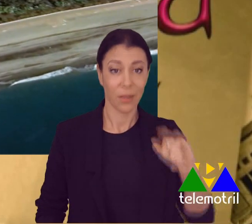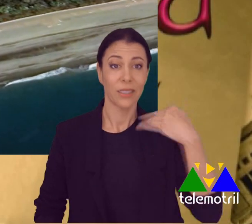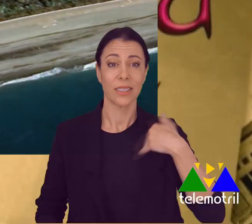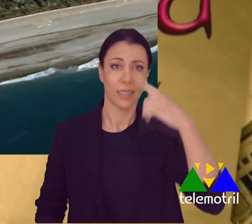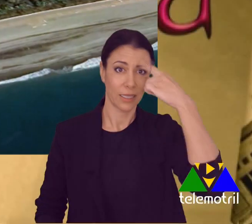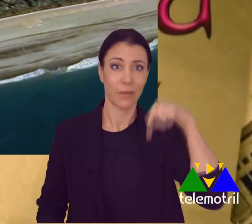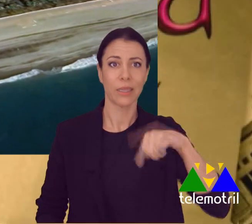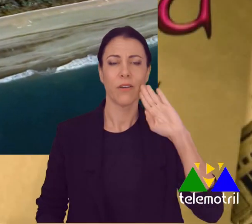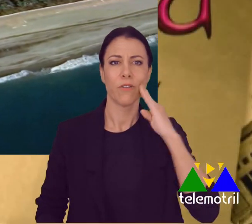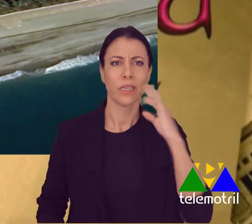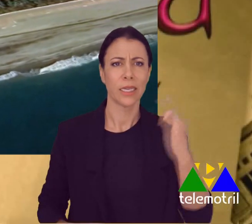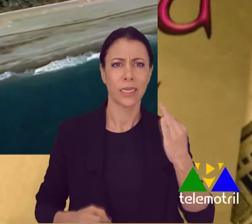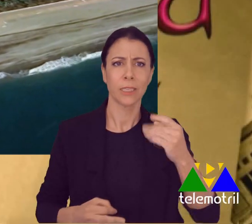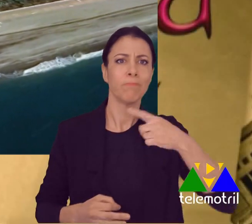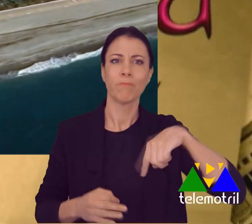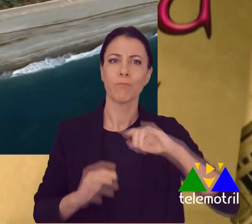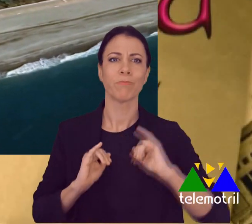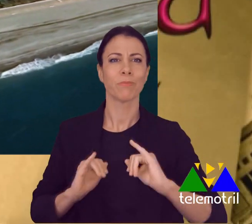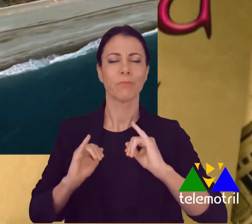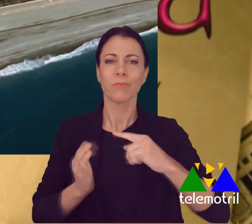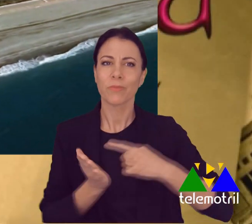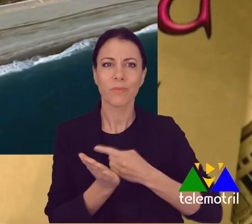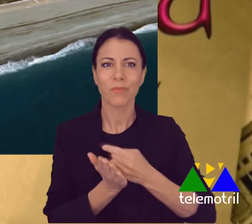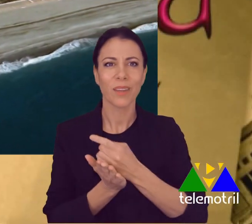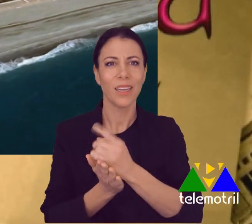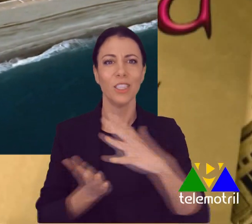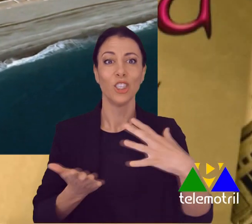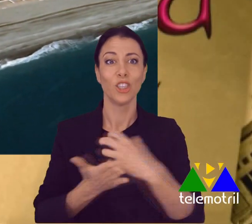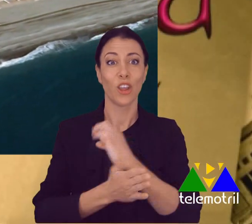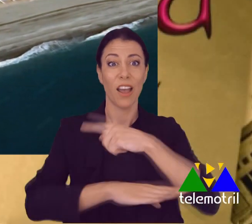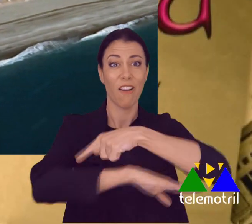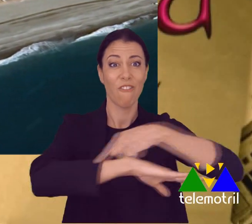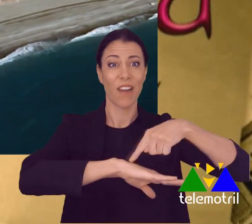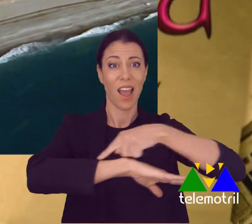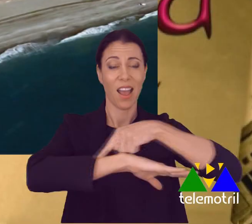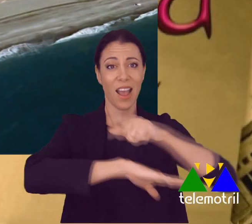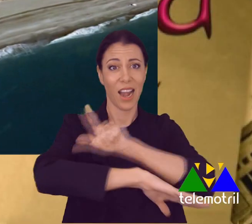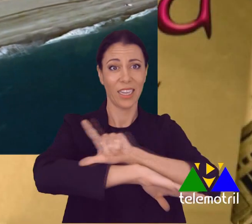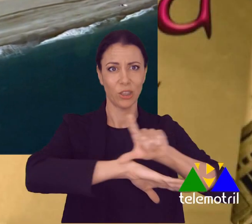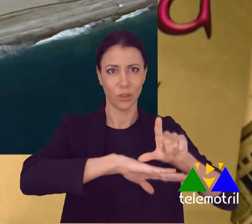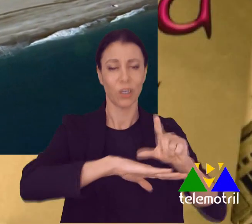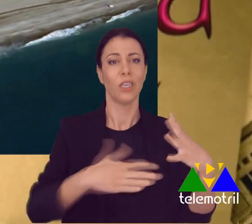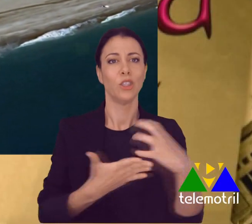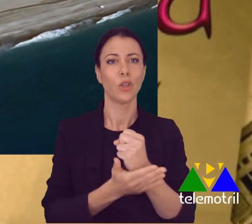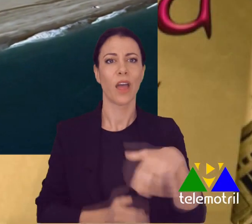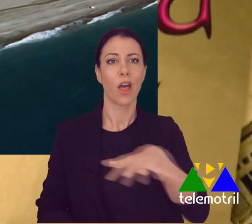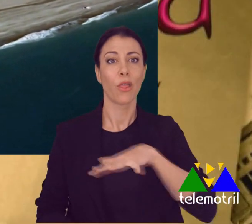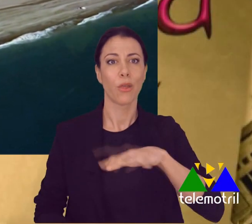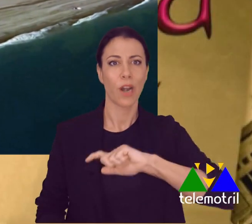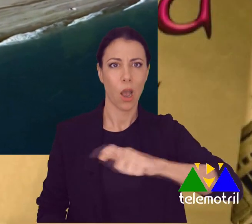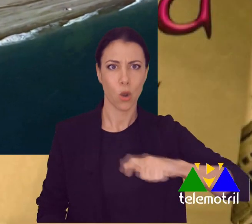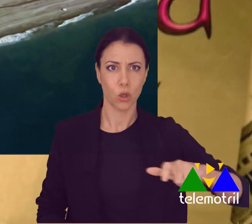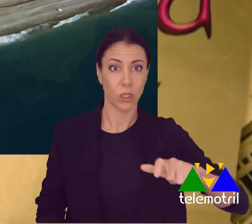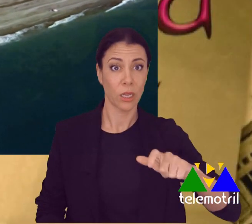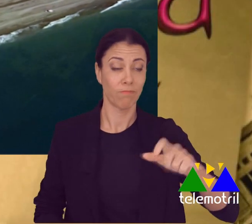estamos recorriendo toda nuestra franja litoral, recorriendo Motril precisamente en toda la zona costa, de